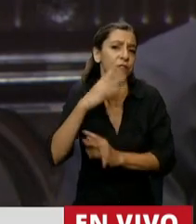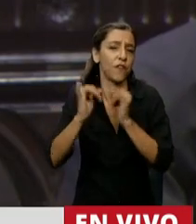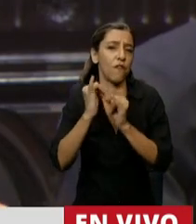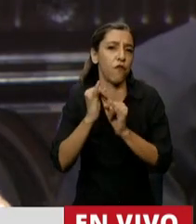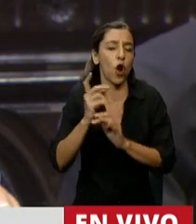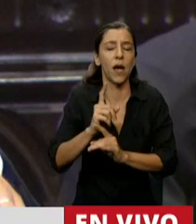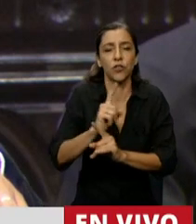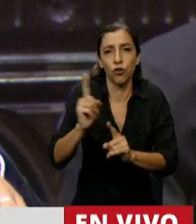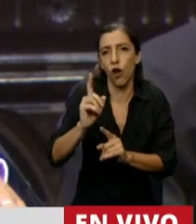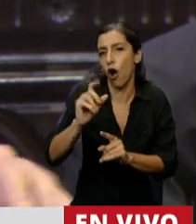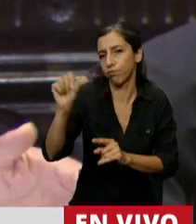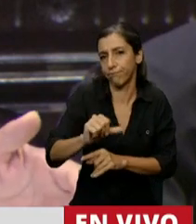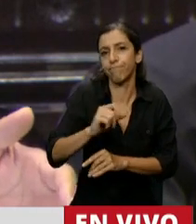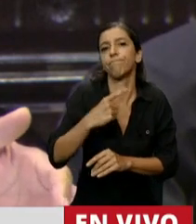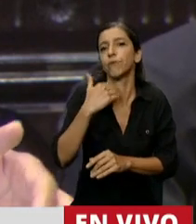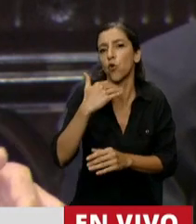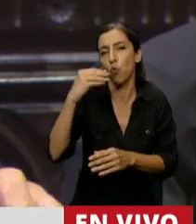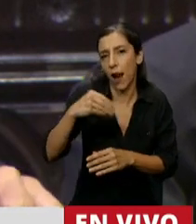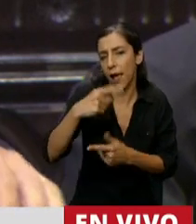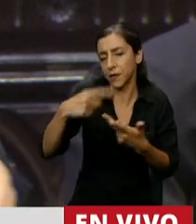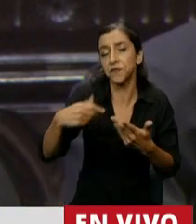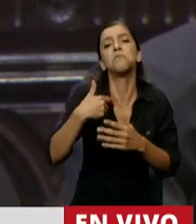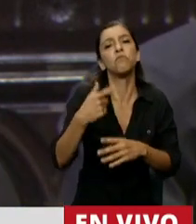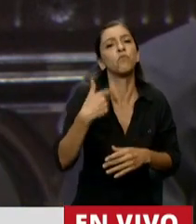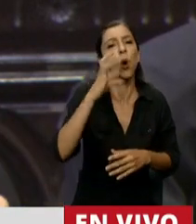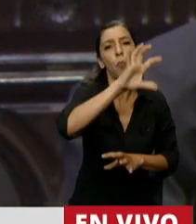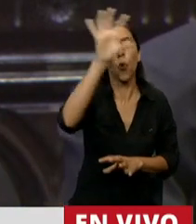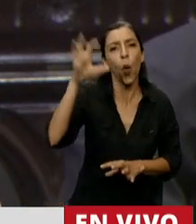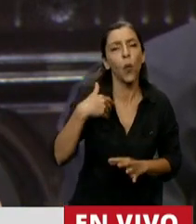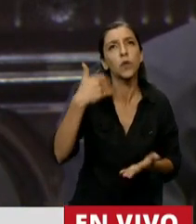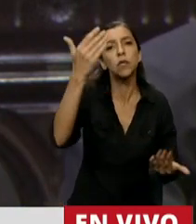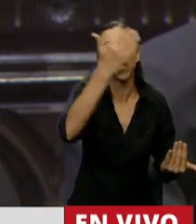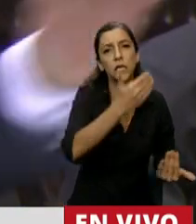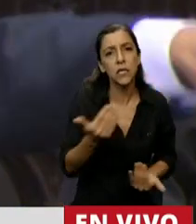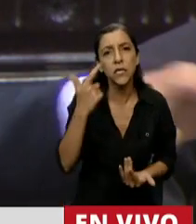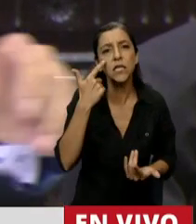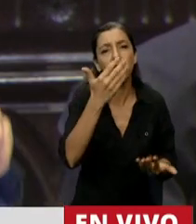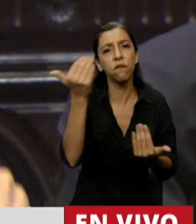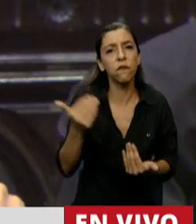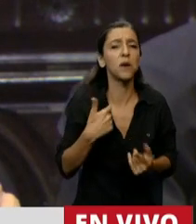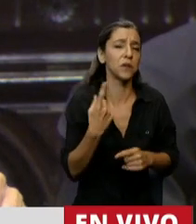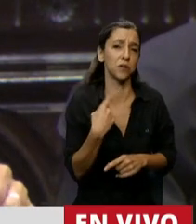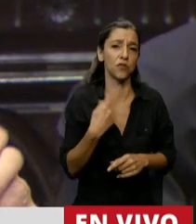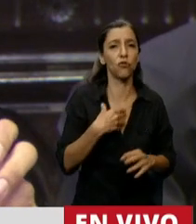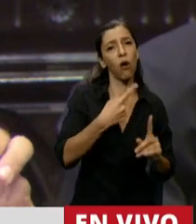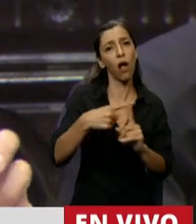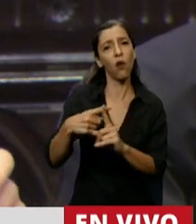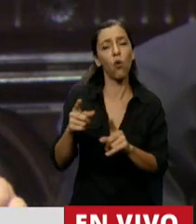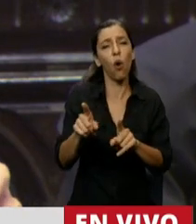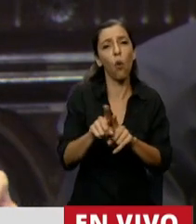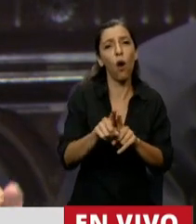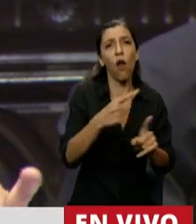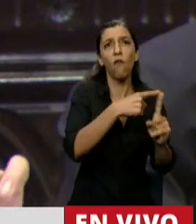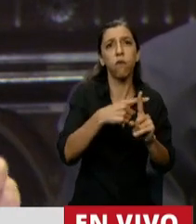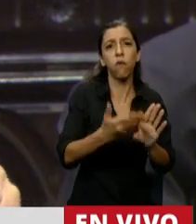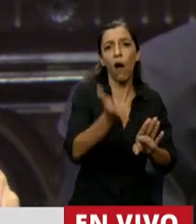de las provincias, vemos que también la fórmula que rigió durante el gobierno anterior hubiera perjudicado a los jubilados entre el 2008